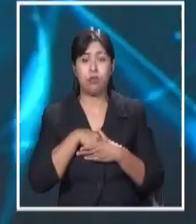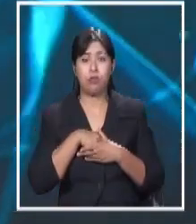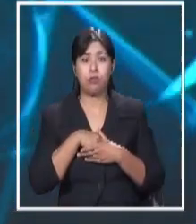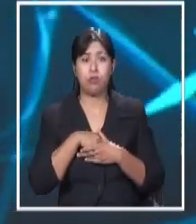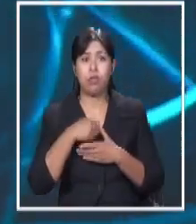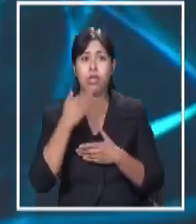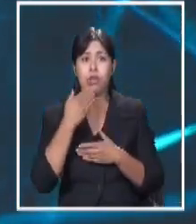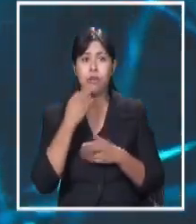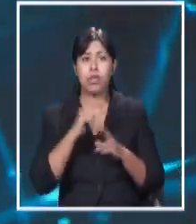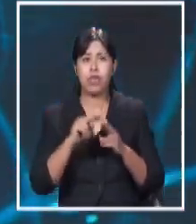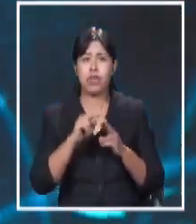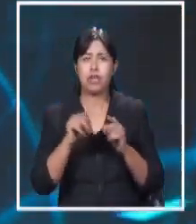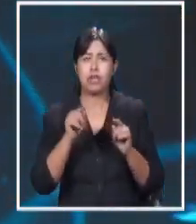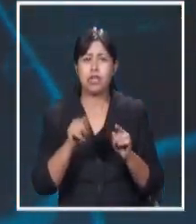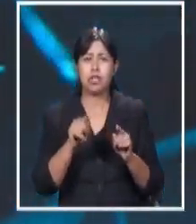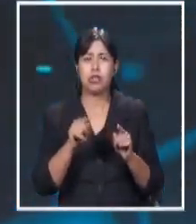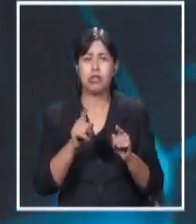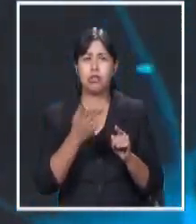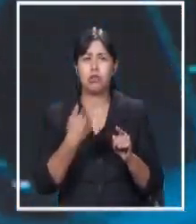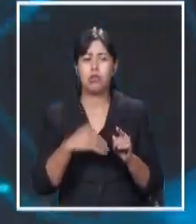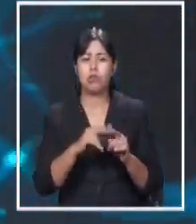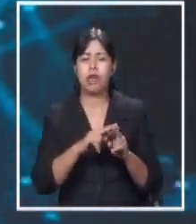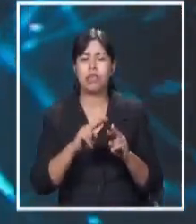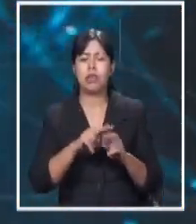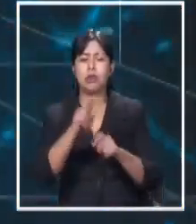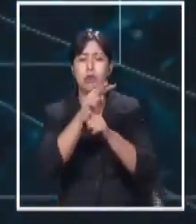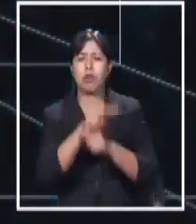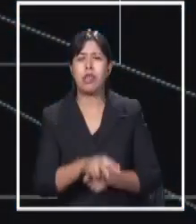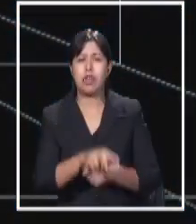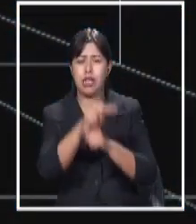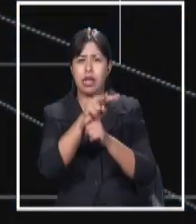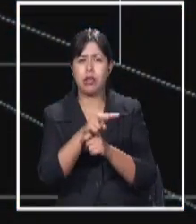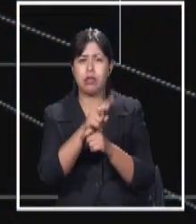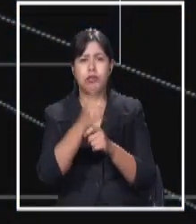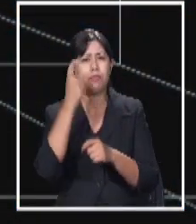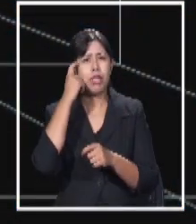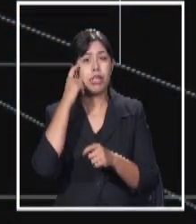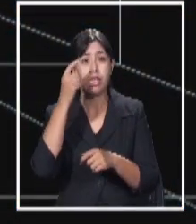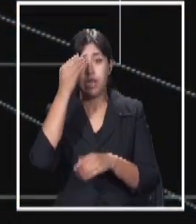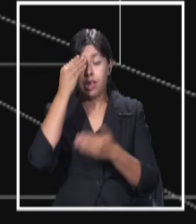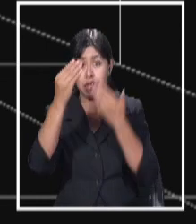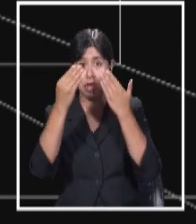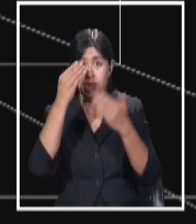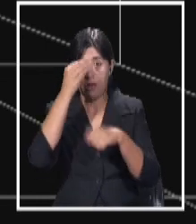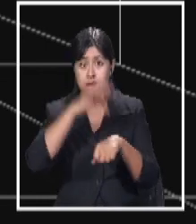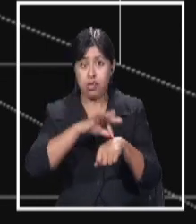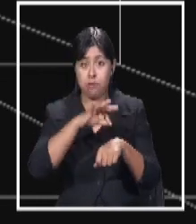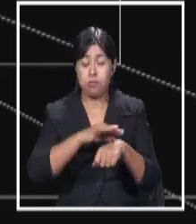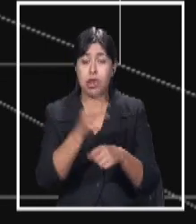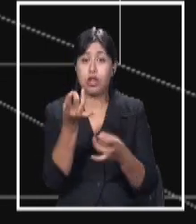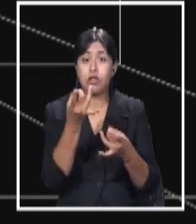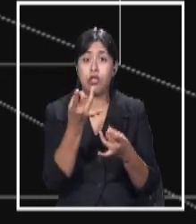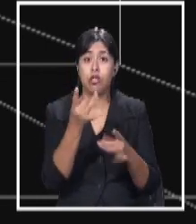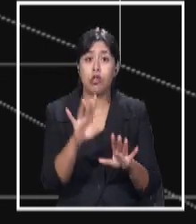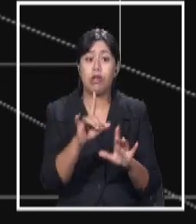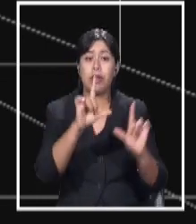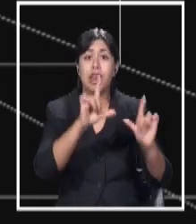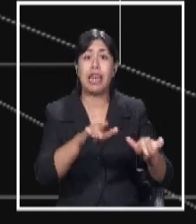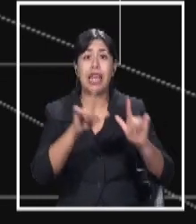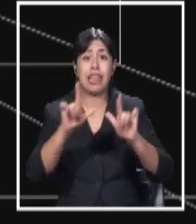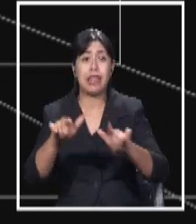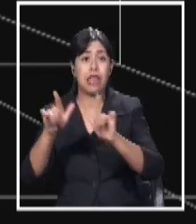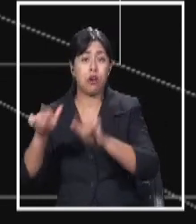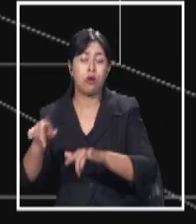ha hecho que caigamos en un literalismo diagnóstico. Eso es decir, pensar que las enfermedades mentales se reducen a ciertas categorías que